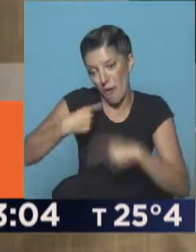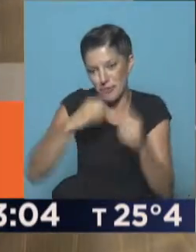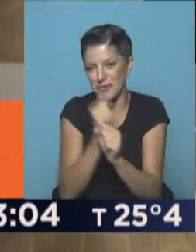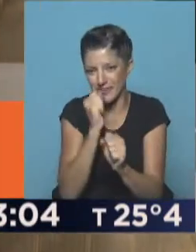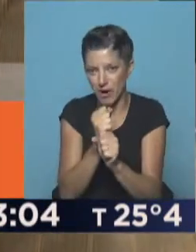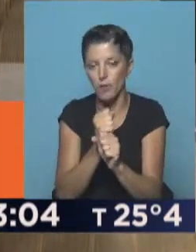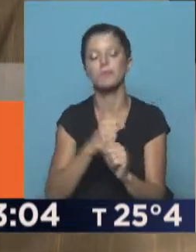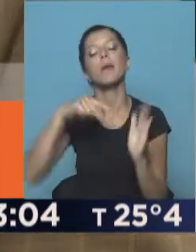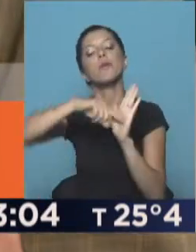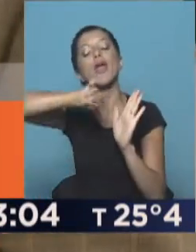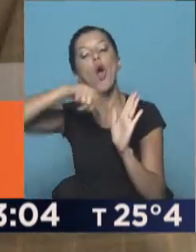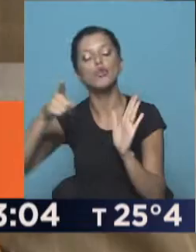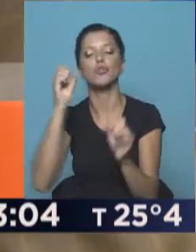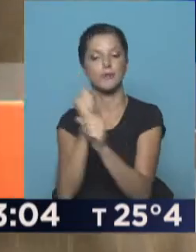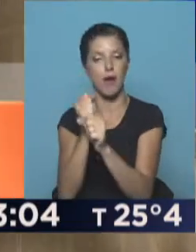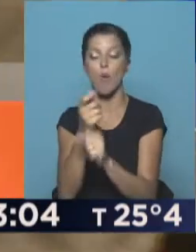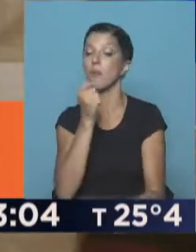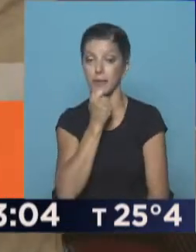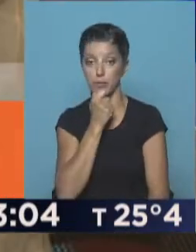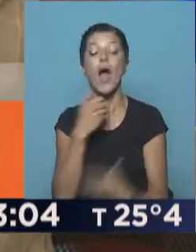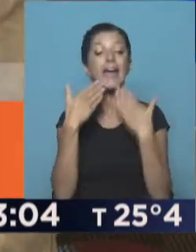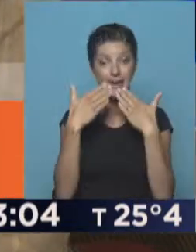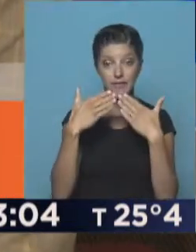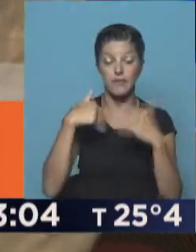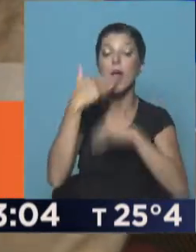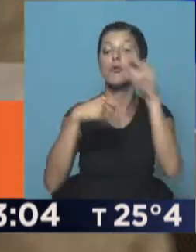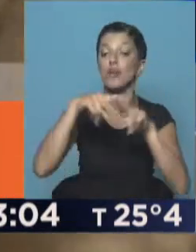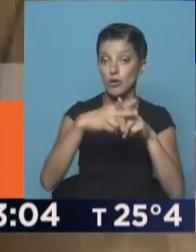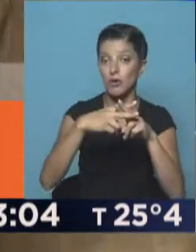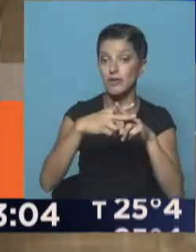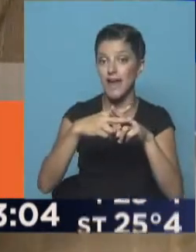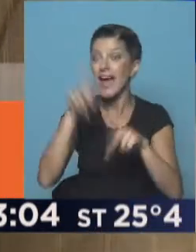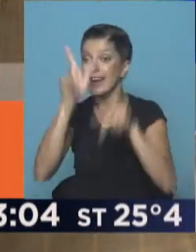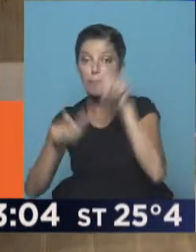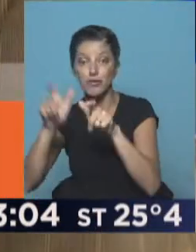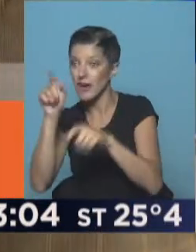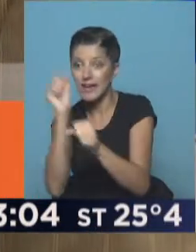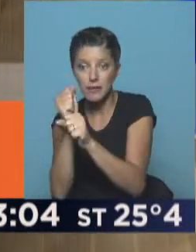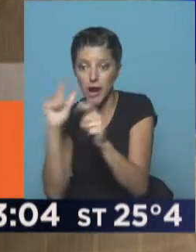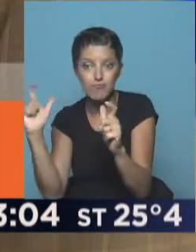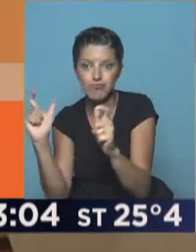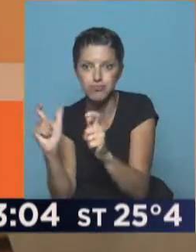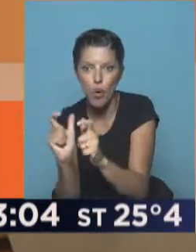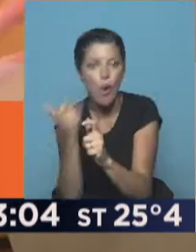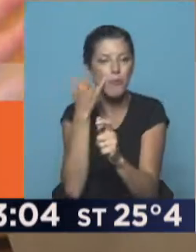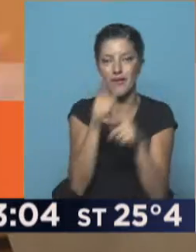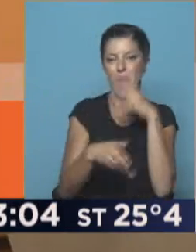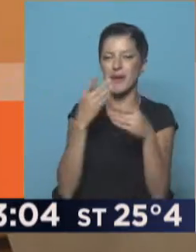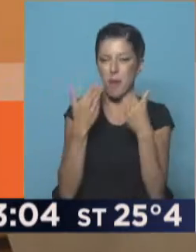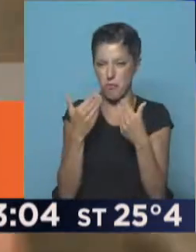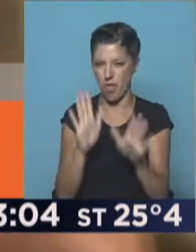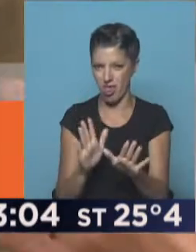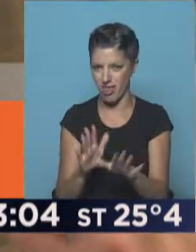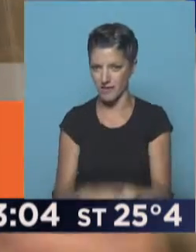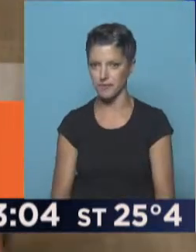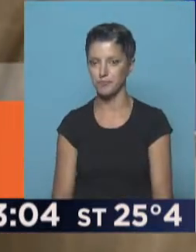hay otros empleos que el progreso técnico ha sustituido muchísimo trabajo, todas esas tareas repetitivas. En las líneas de montaje es así.